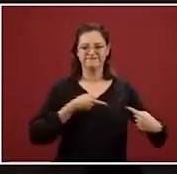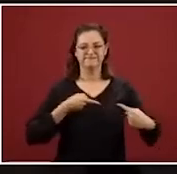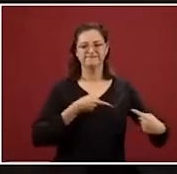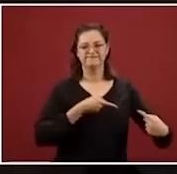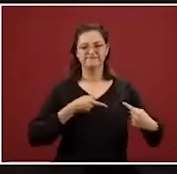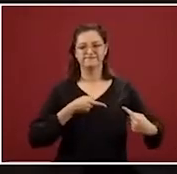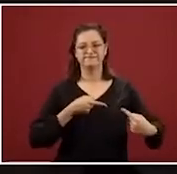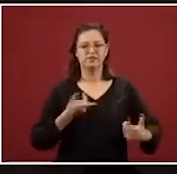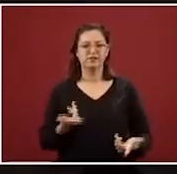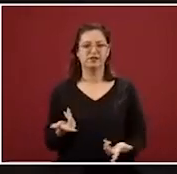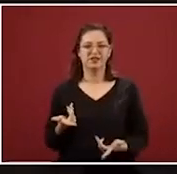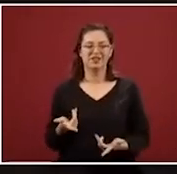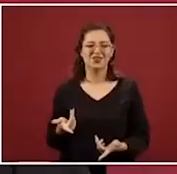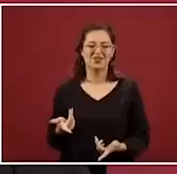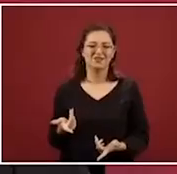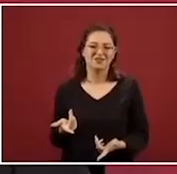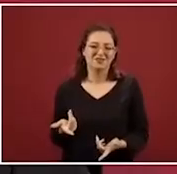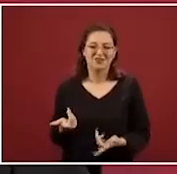grupos